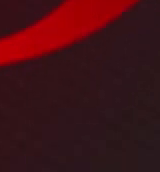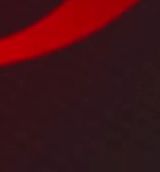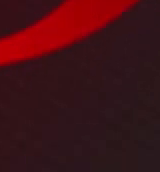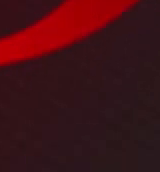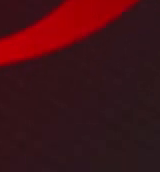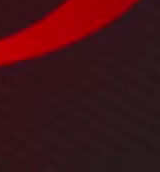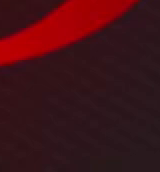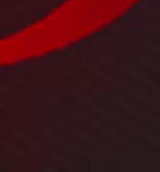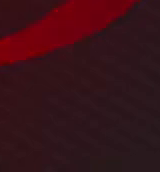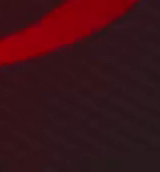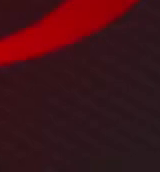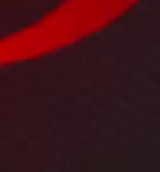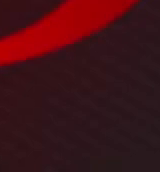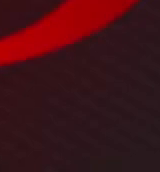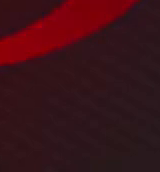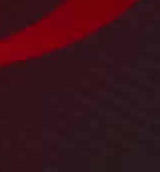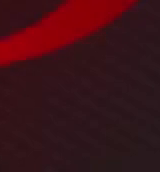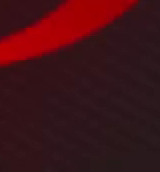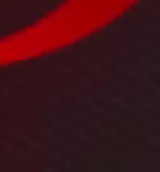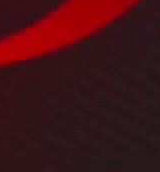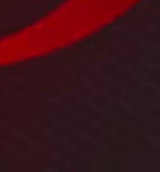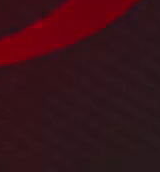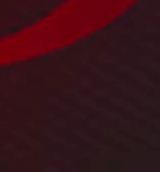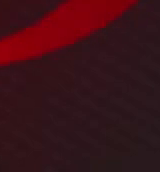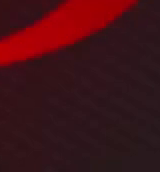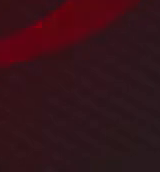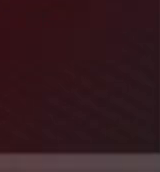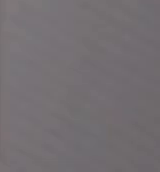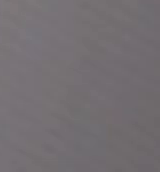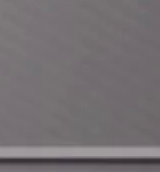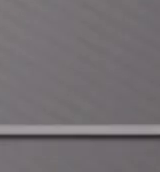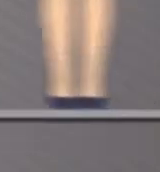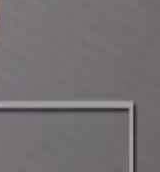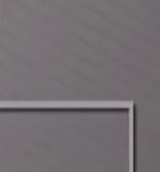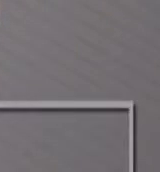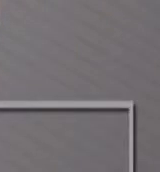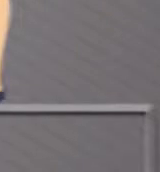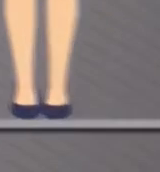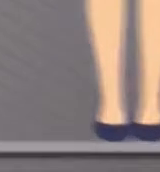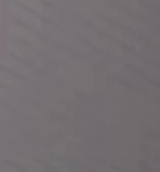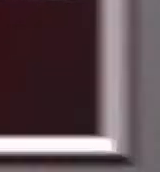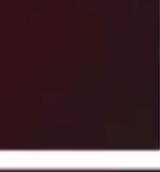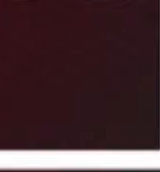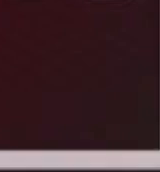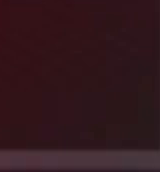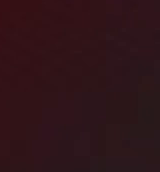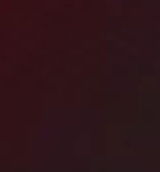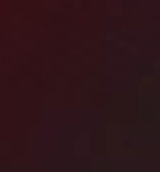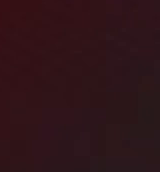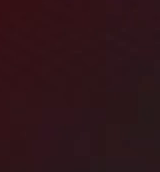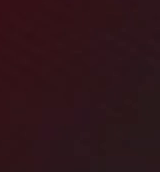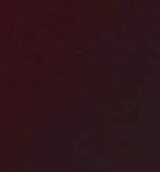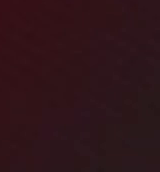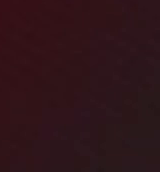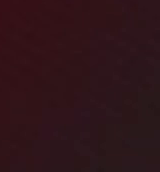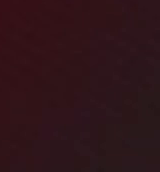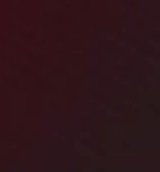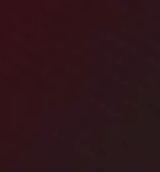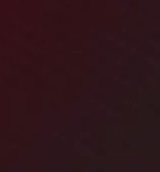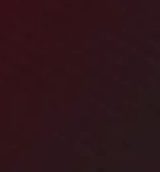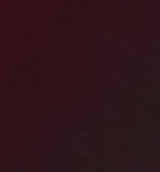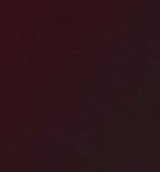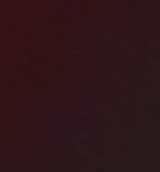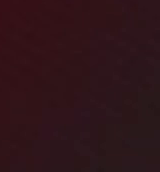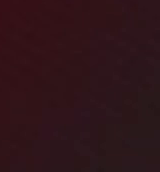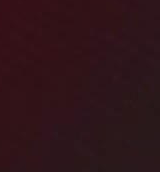derecho constitucional no protegido por el habeas corpus o el habeas data. Proceso de cumplimiento, que nos permite reclamar que